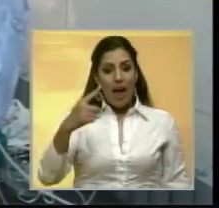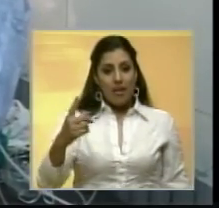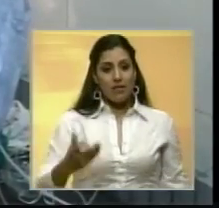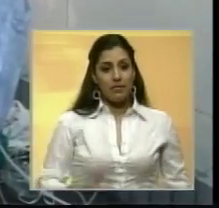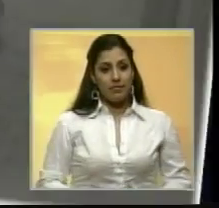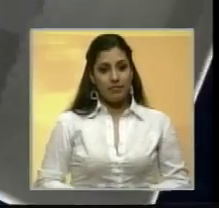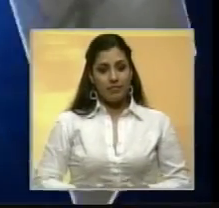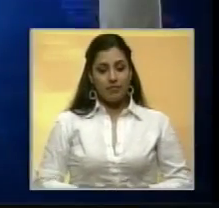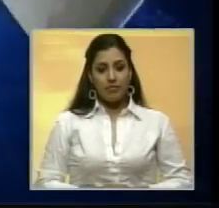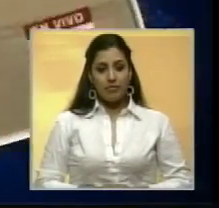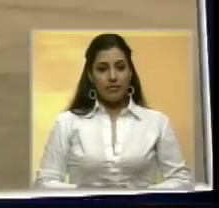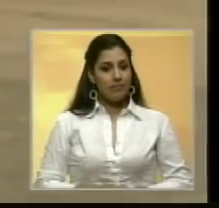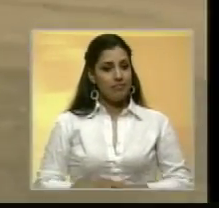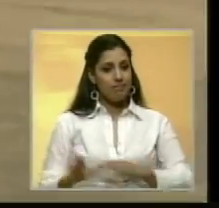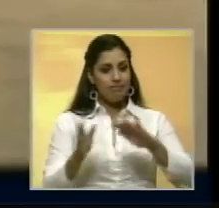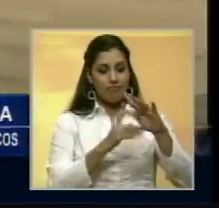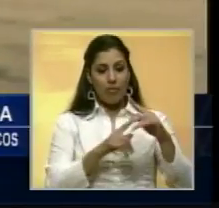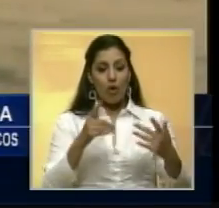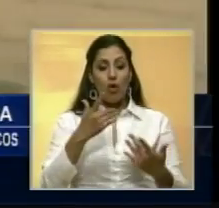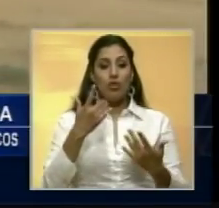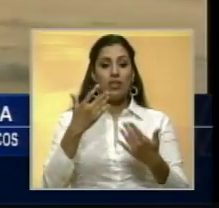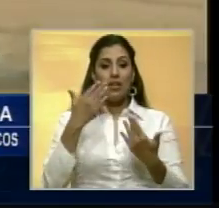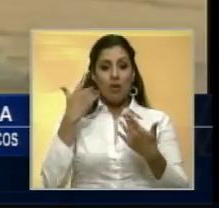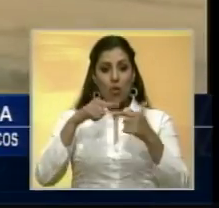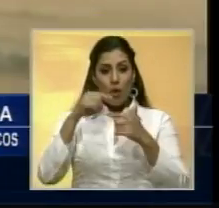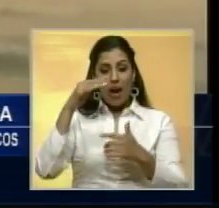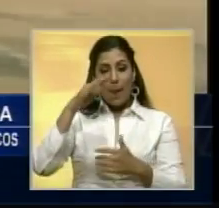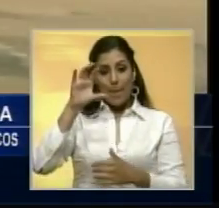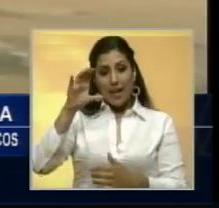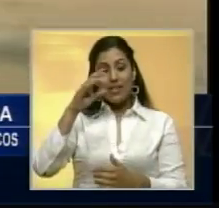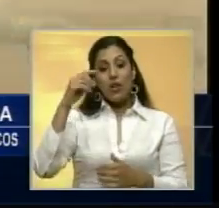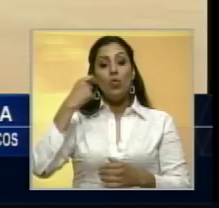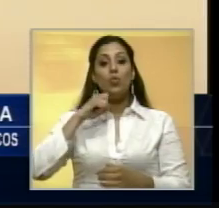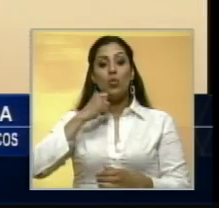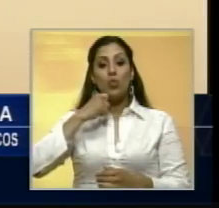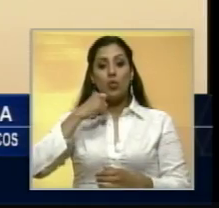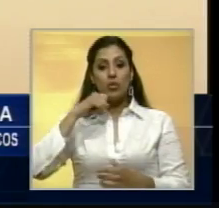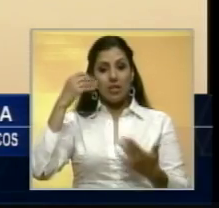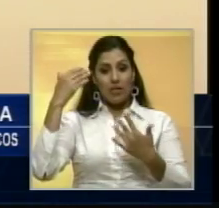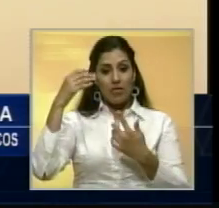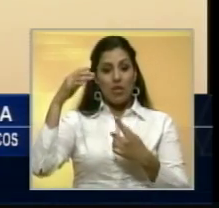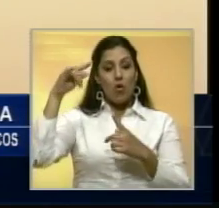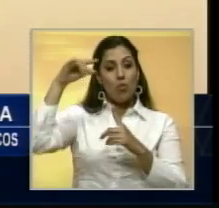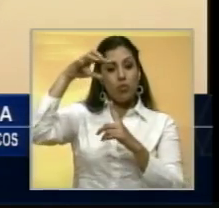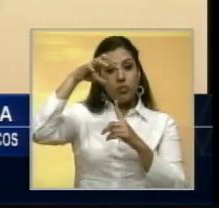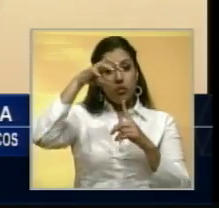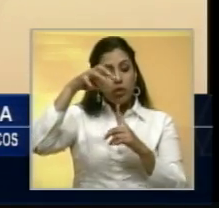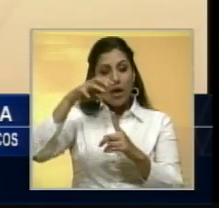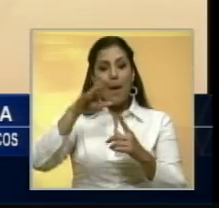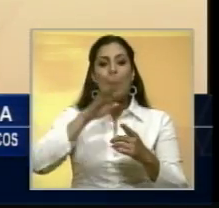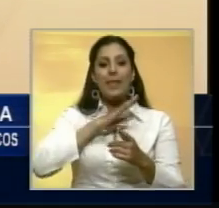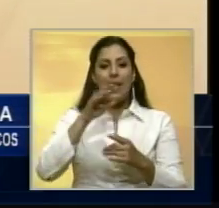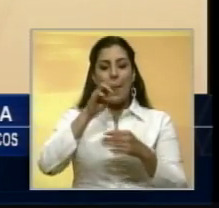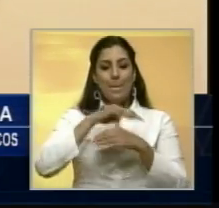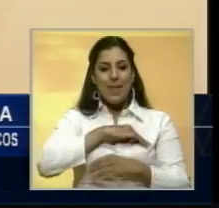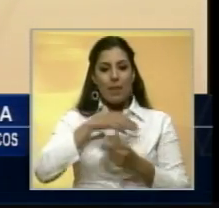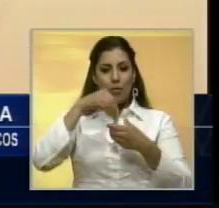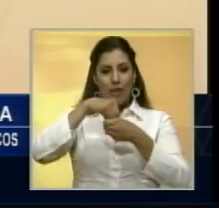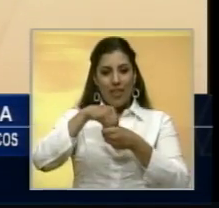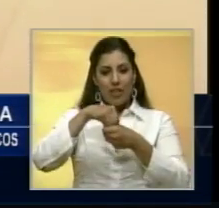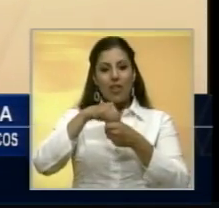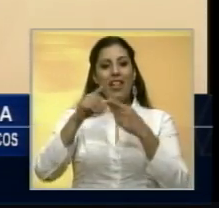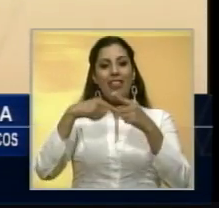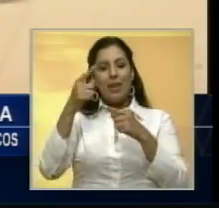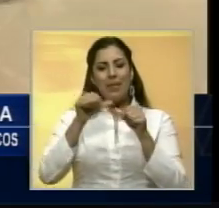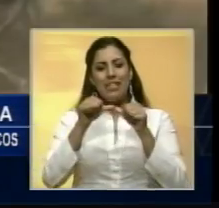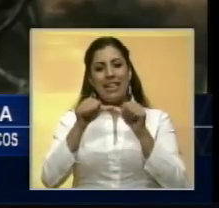edad. En Kazajistán, la nave rusa Soyuz aterrizó hoy con varios miembros de una tripulación luego